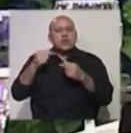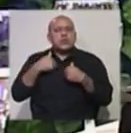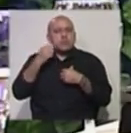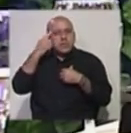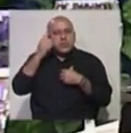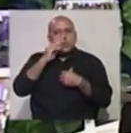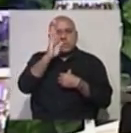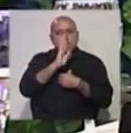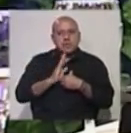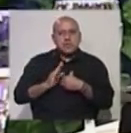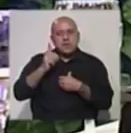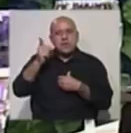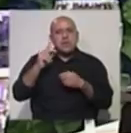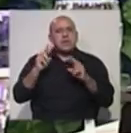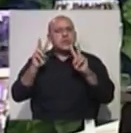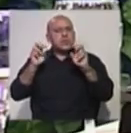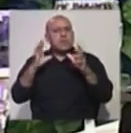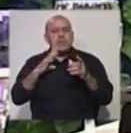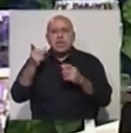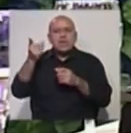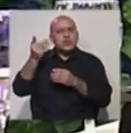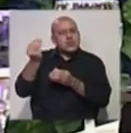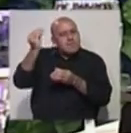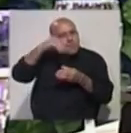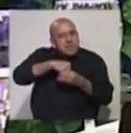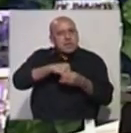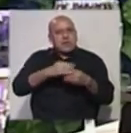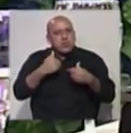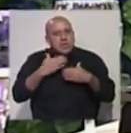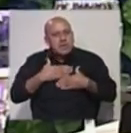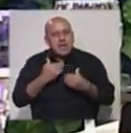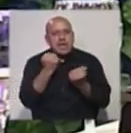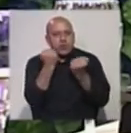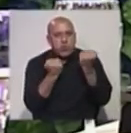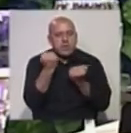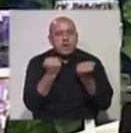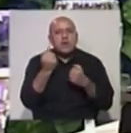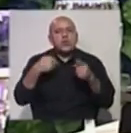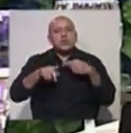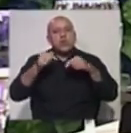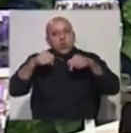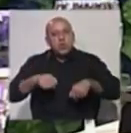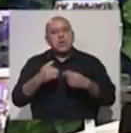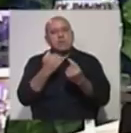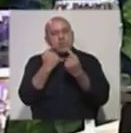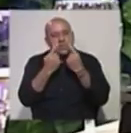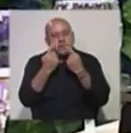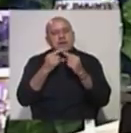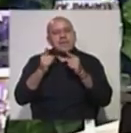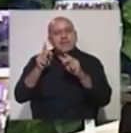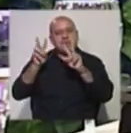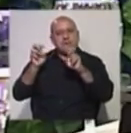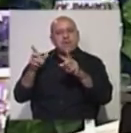más influyente para nuestra realidad, creo que es imprescindible. Así que hoy vamos a tratar un poco de hablar de eso, ¿no?